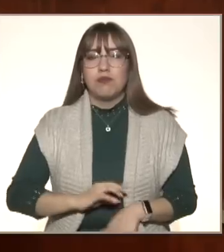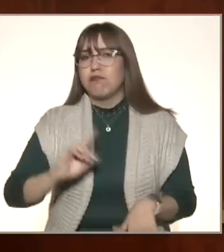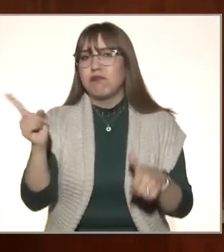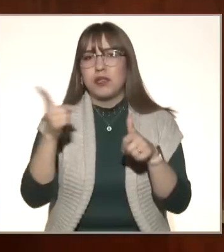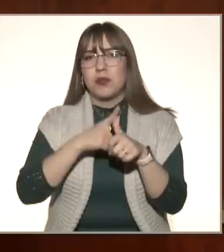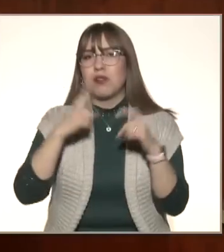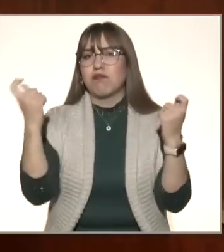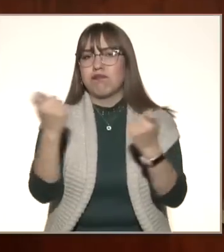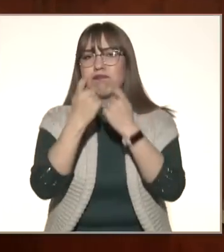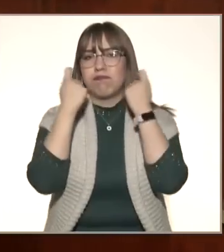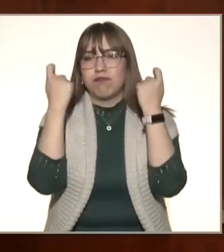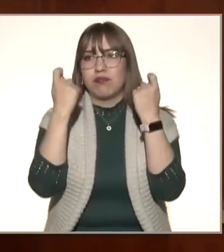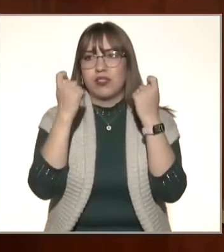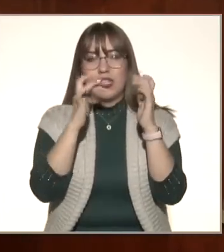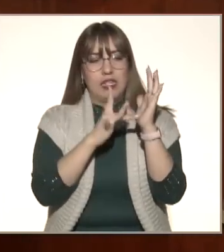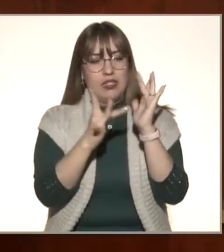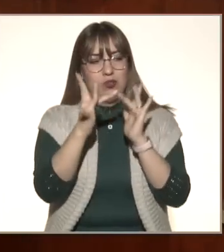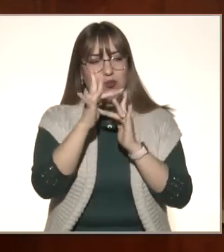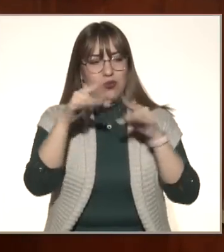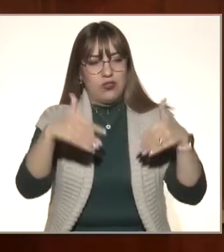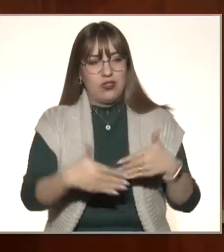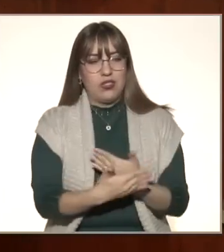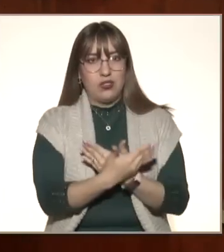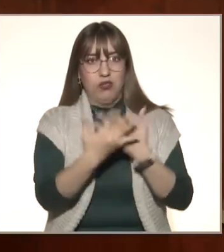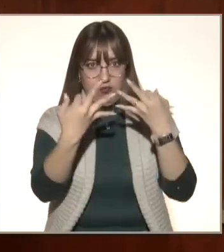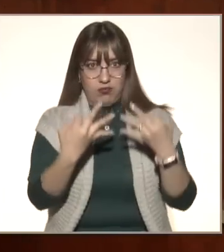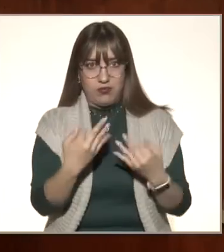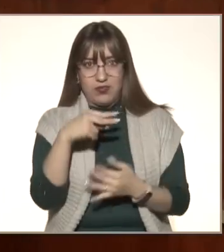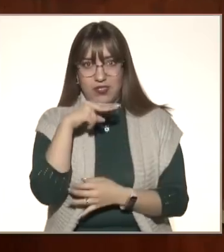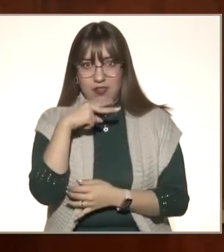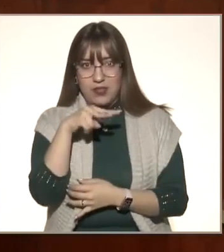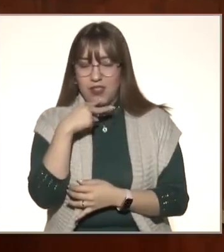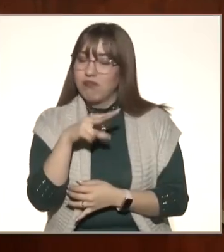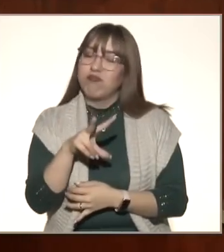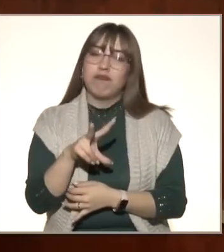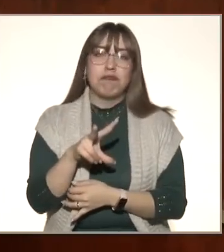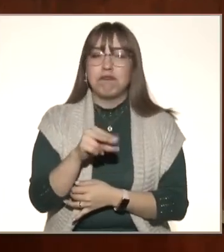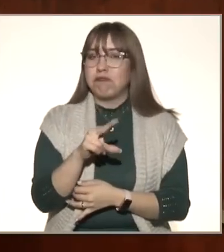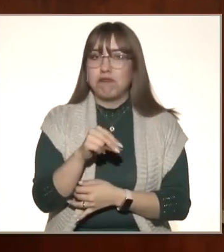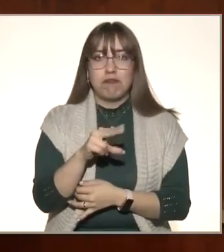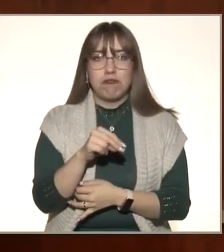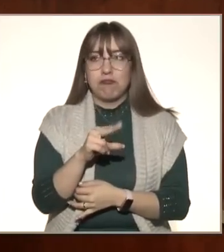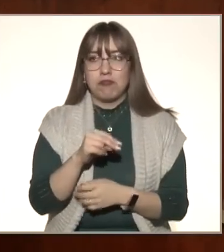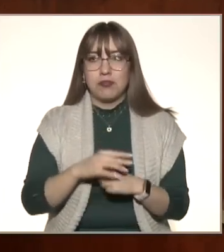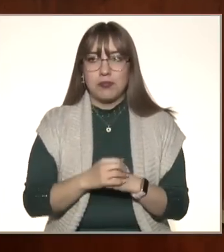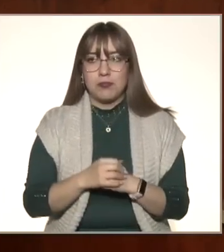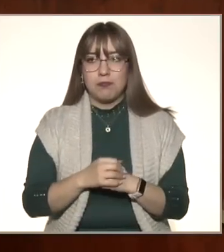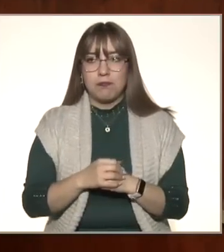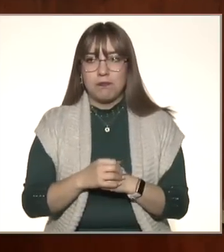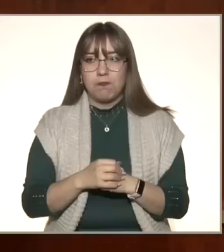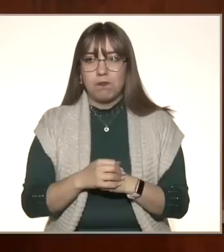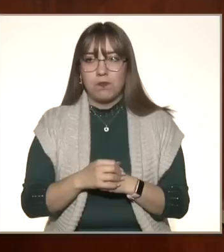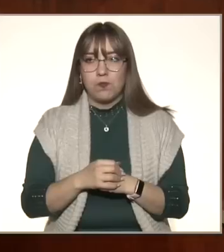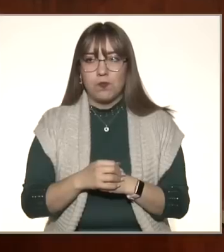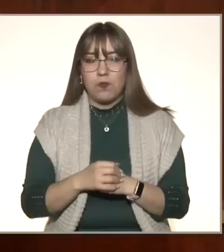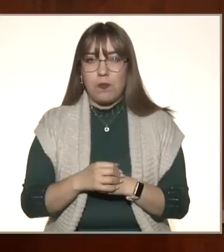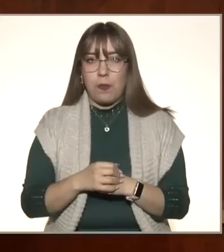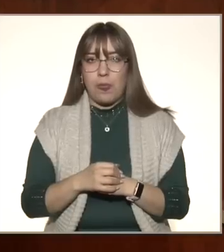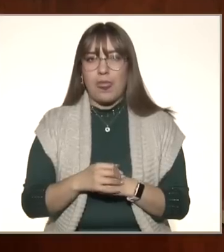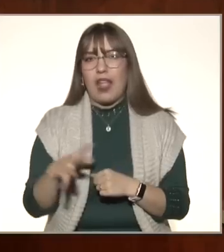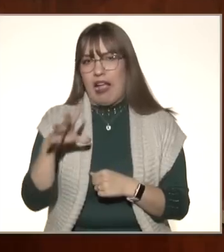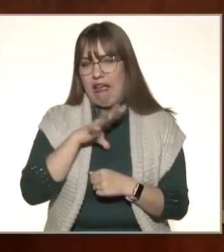nacimiento de Cristo. Y Cristo no nació en Navidad. Sí, curiosamente, en el Concilio de Nicea se decide que la